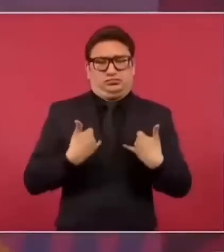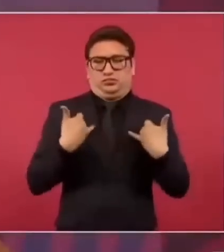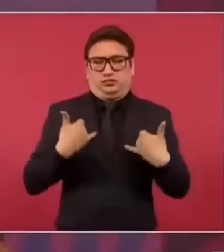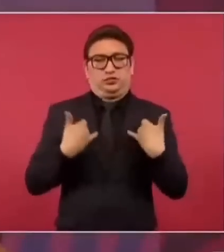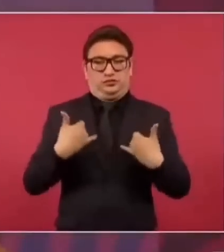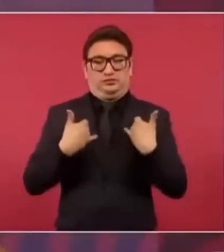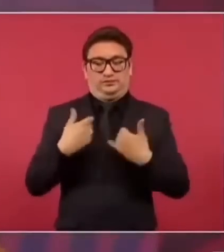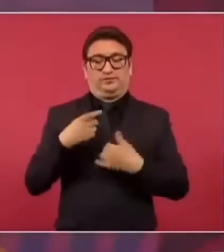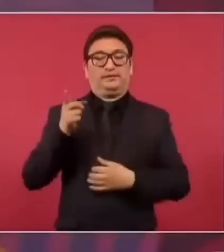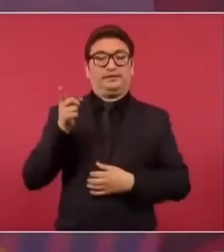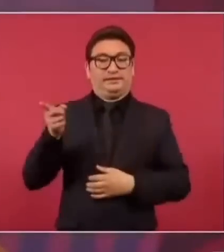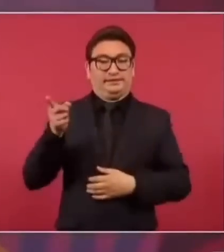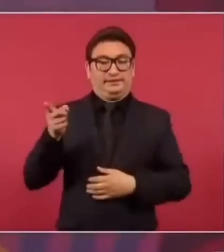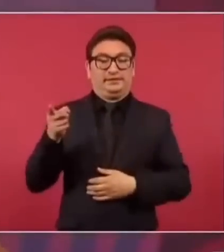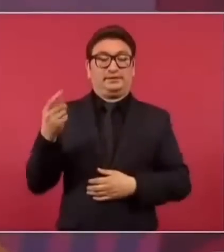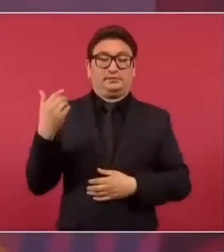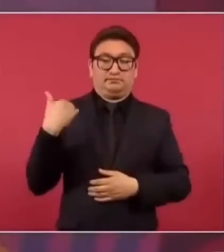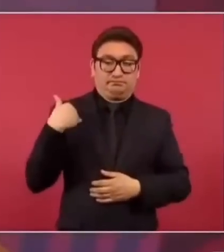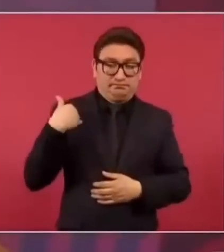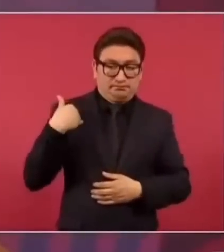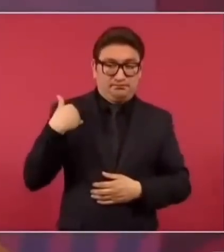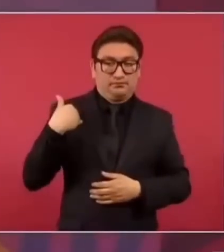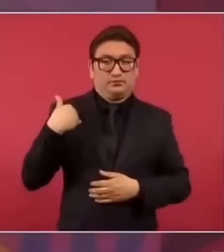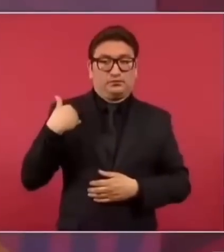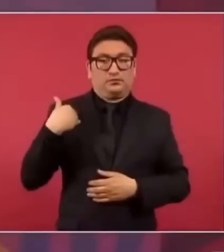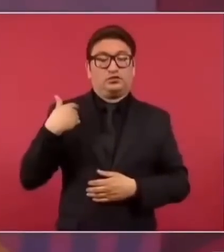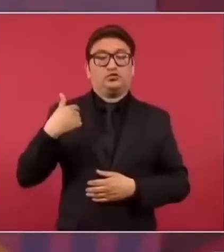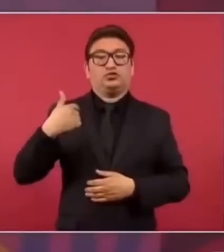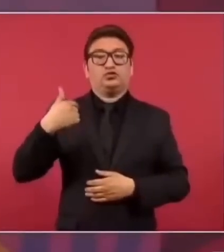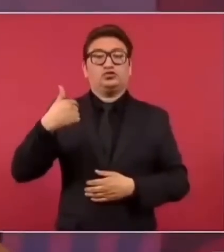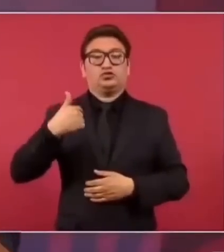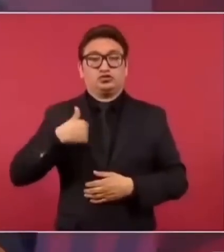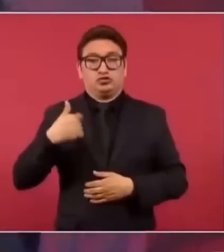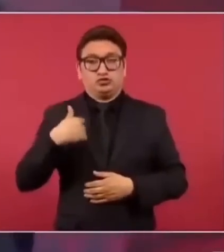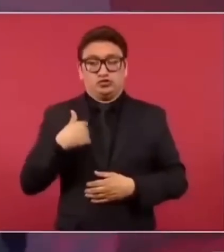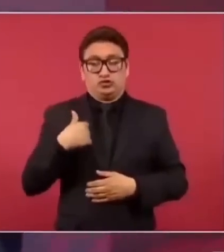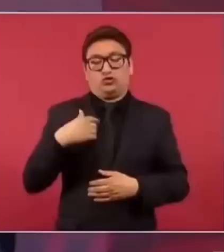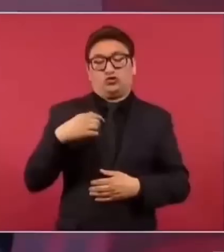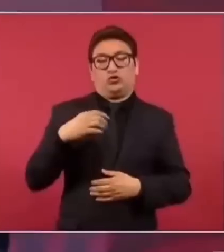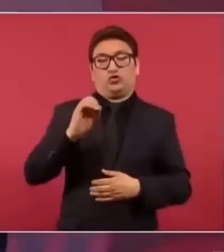Entonces me ofreció ser oficial mayor del gobierno,